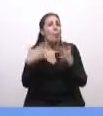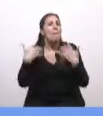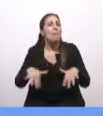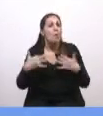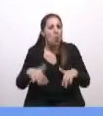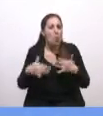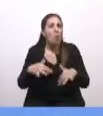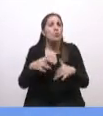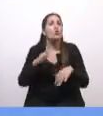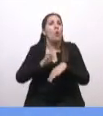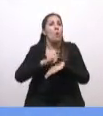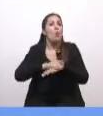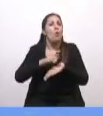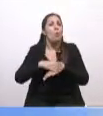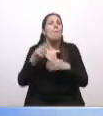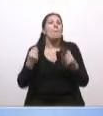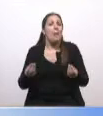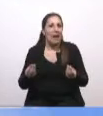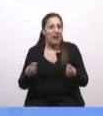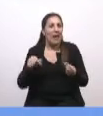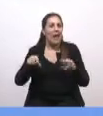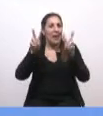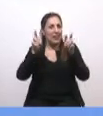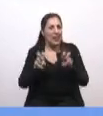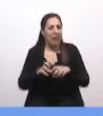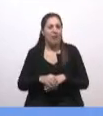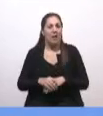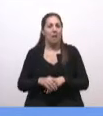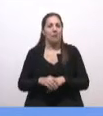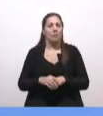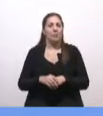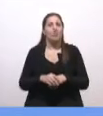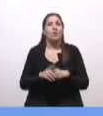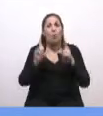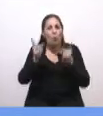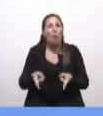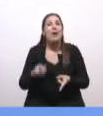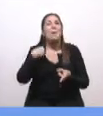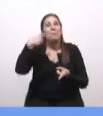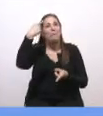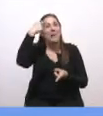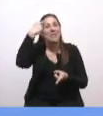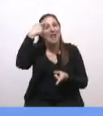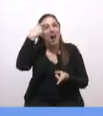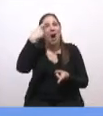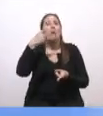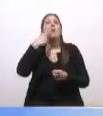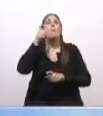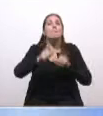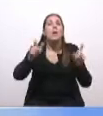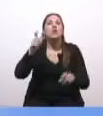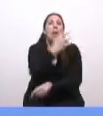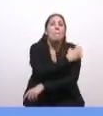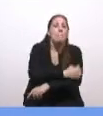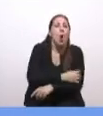enorme de las consecuencias que produce este tema y aún justamente pensando aún más en los más vulnerables y en los más